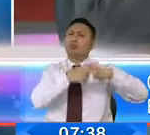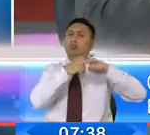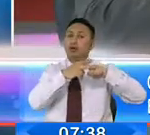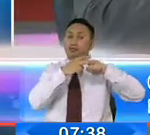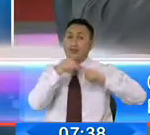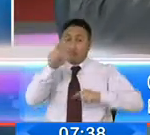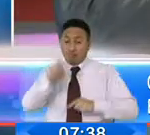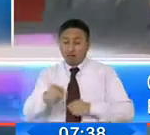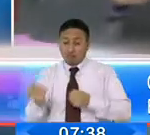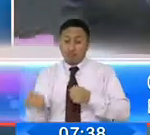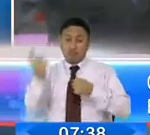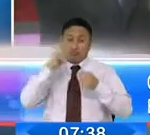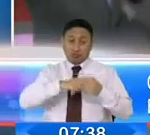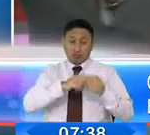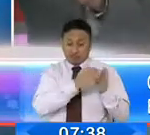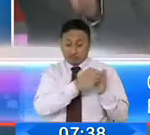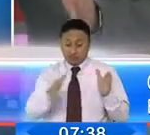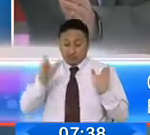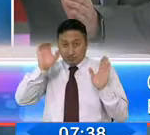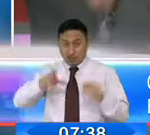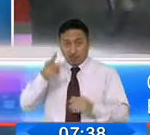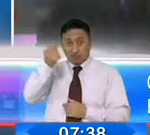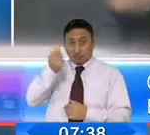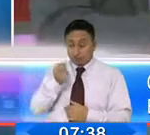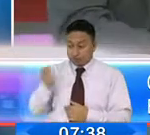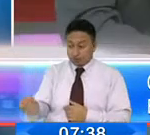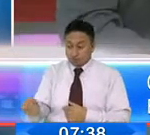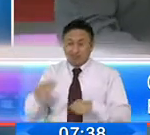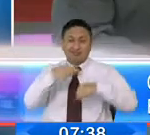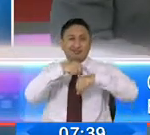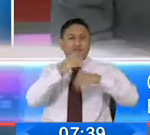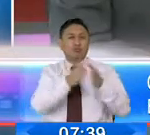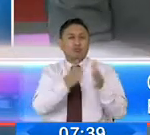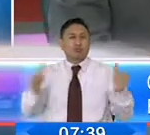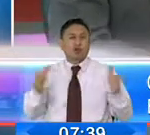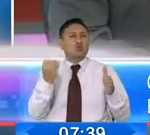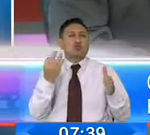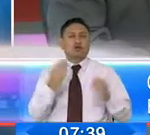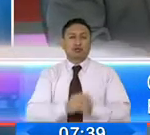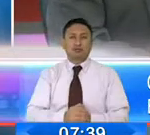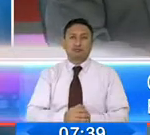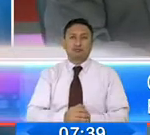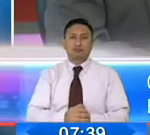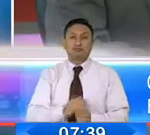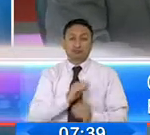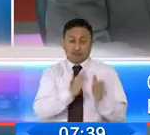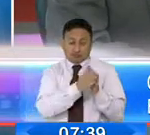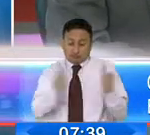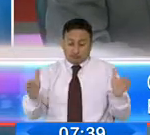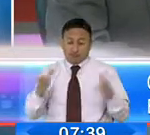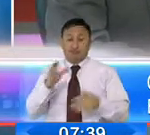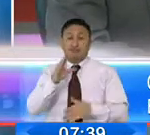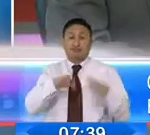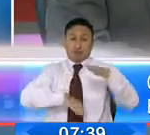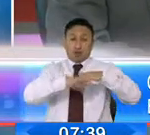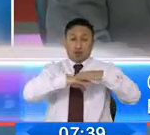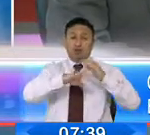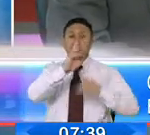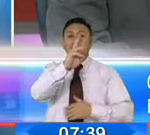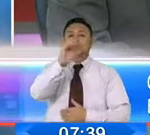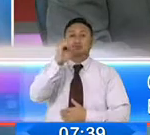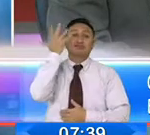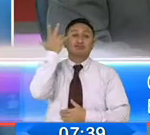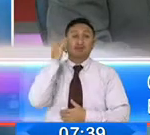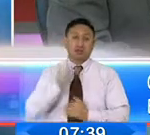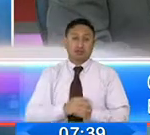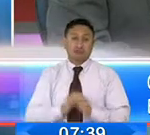la persona que quiere acceder hasta que finalmente den el crédito? Mire, son 60 días, en un máximo de 60 días. Okay. Va a